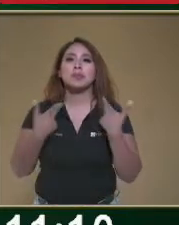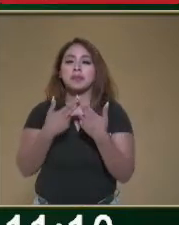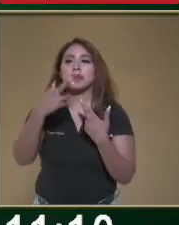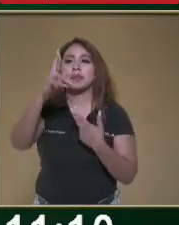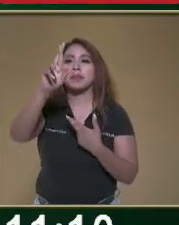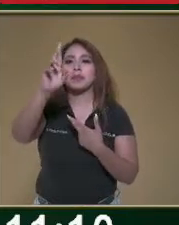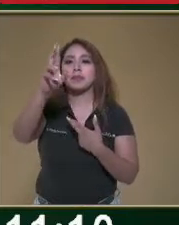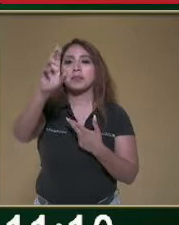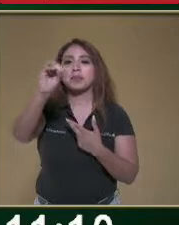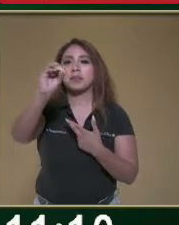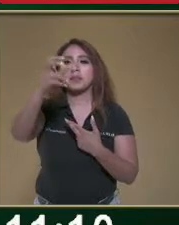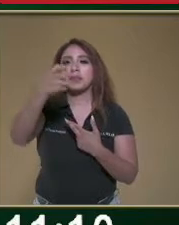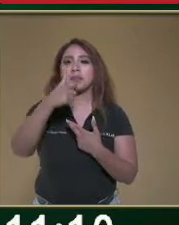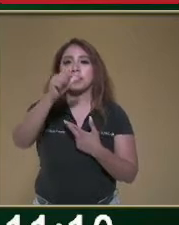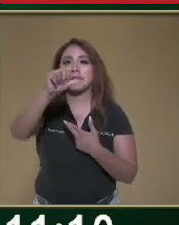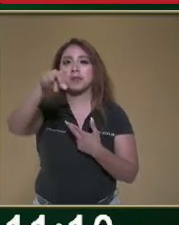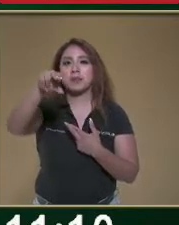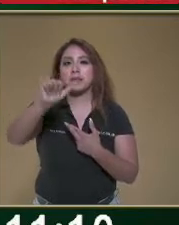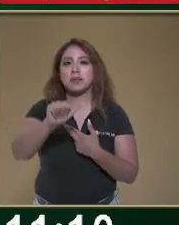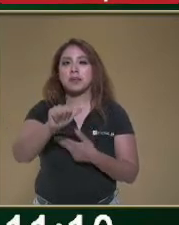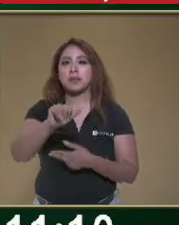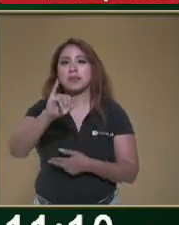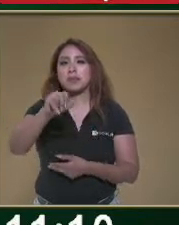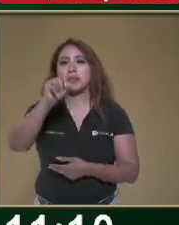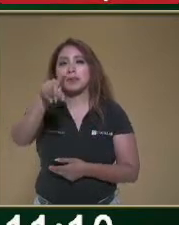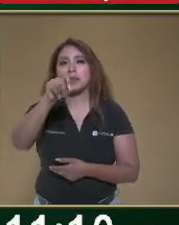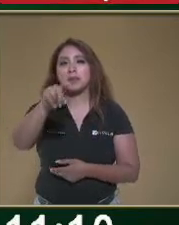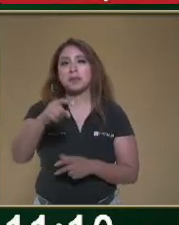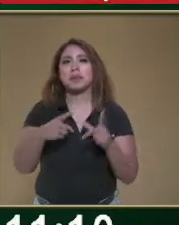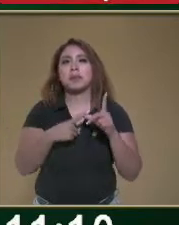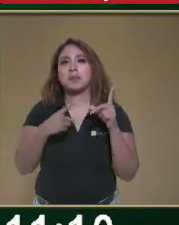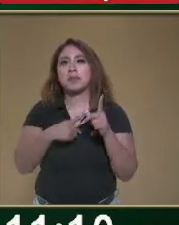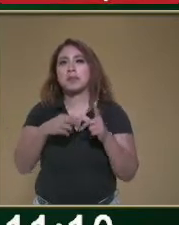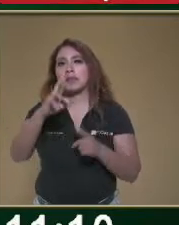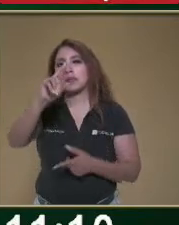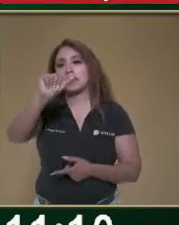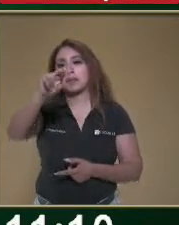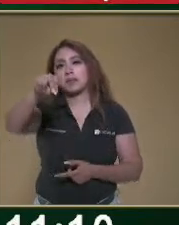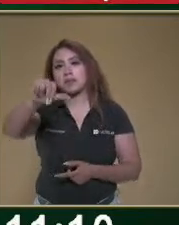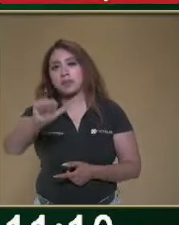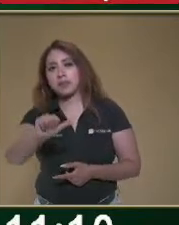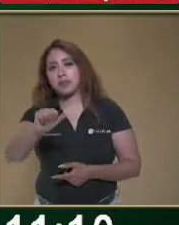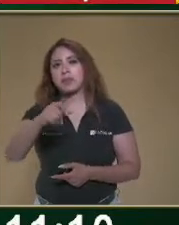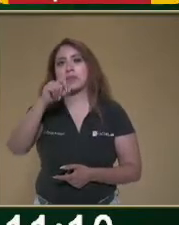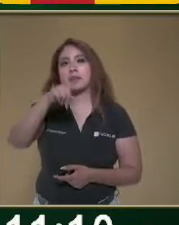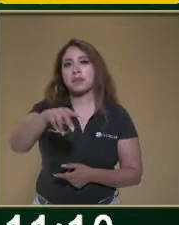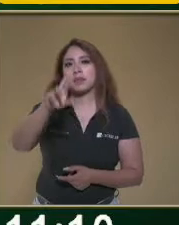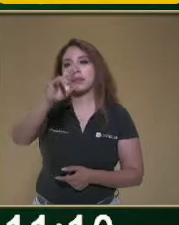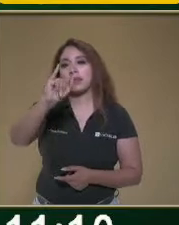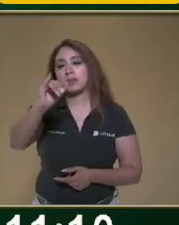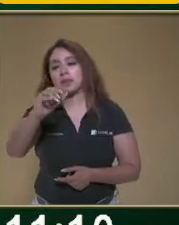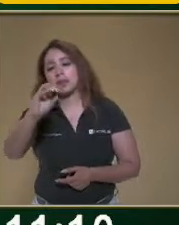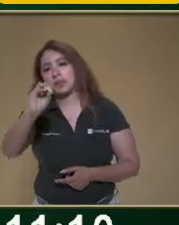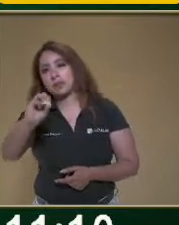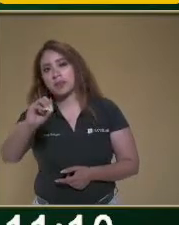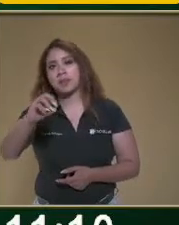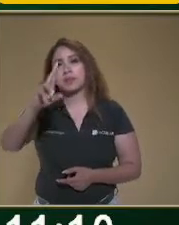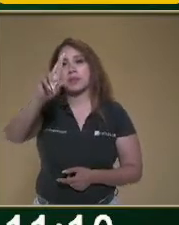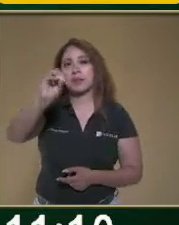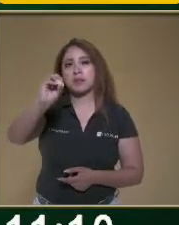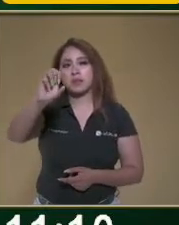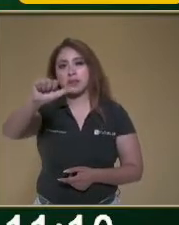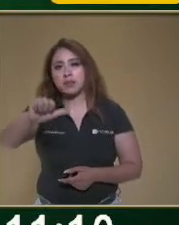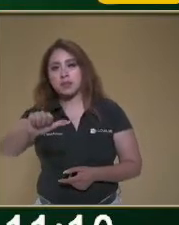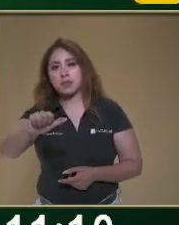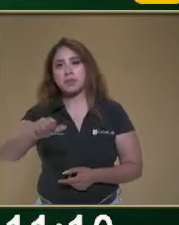palabras que empiezan igual, con la misma letra, como rana, río, rosa, rueda